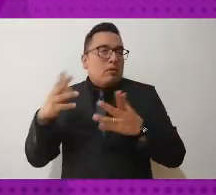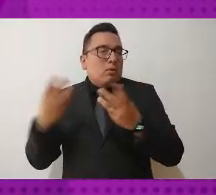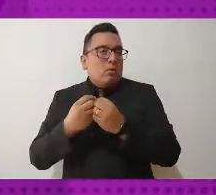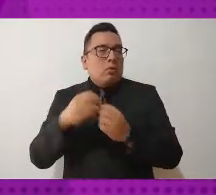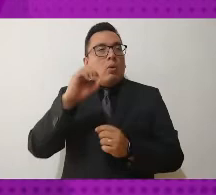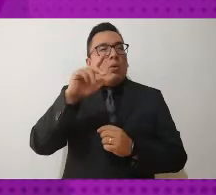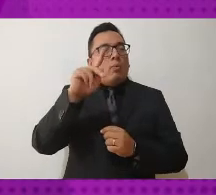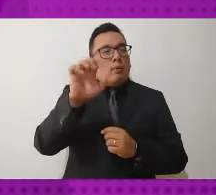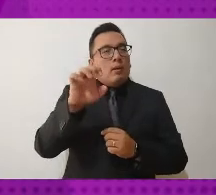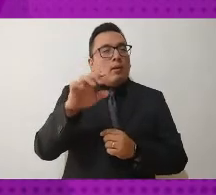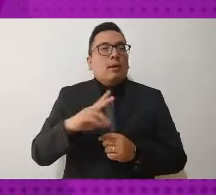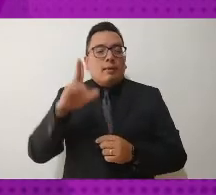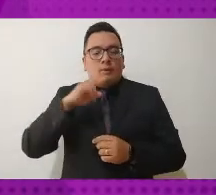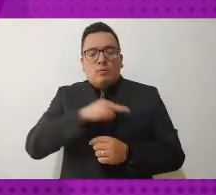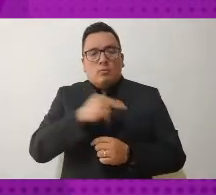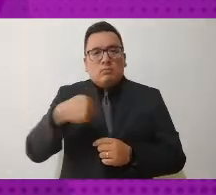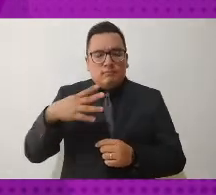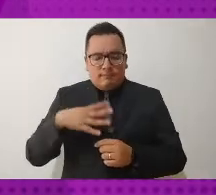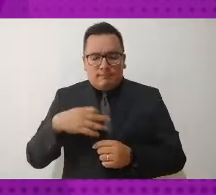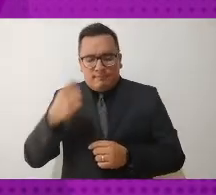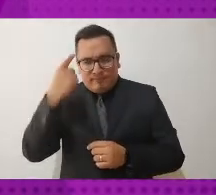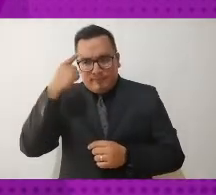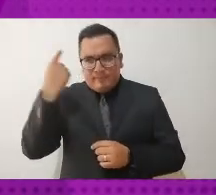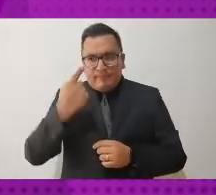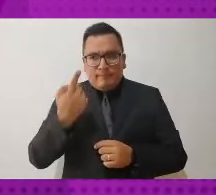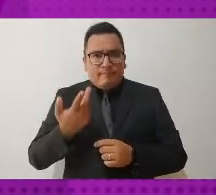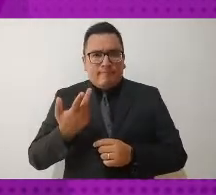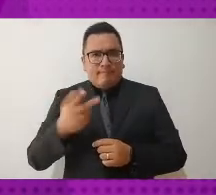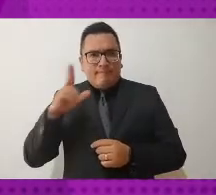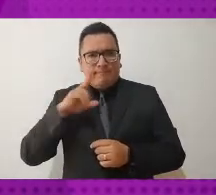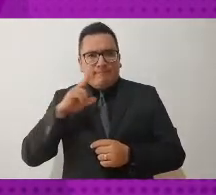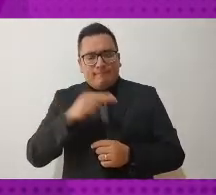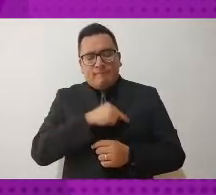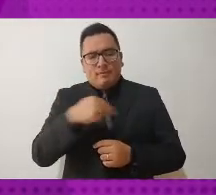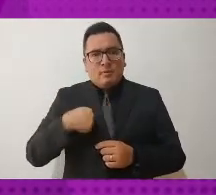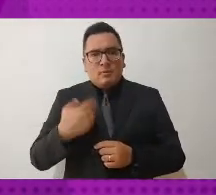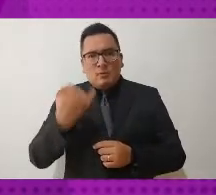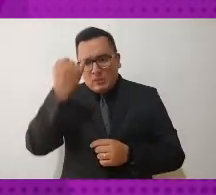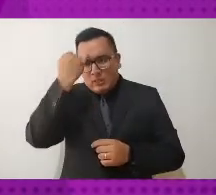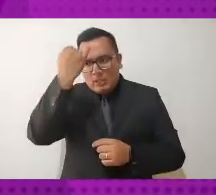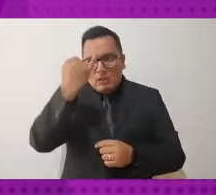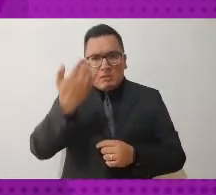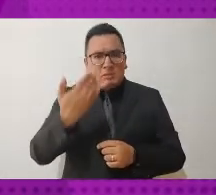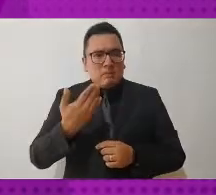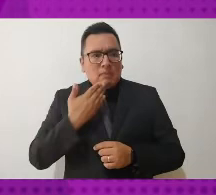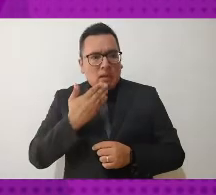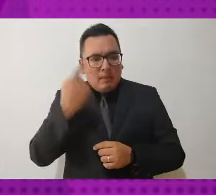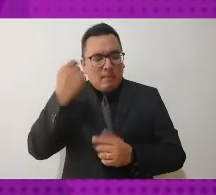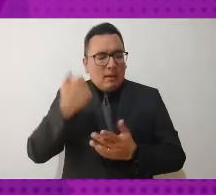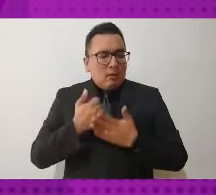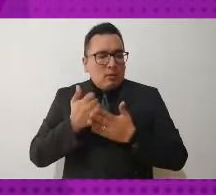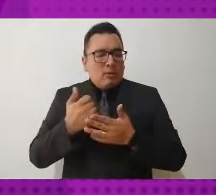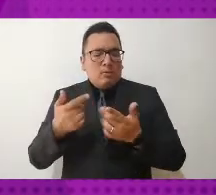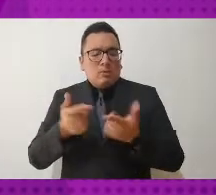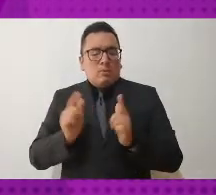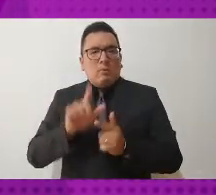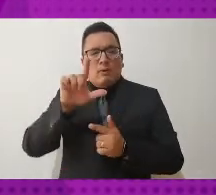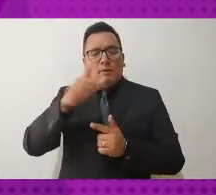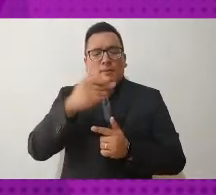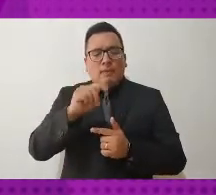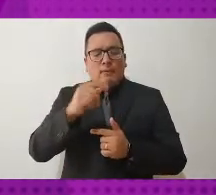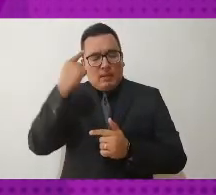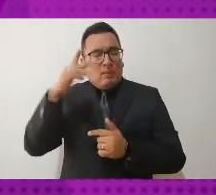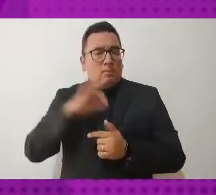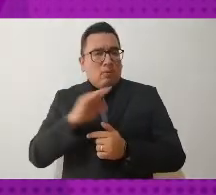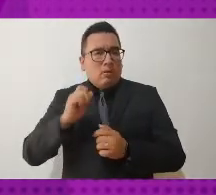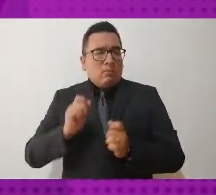pues es trabajar para blindar estas acciones afirmativas de que las personas de la comunidad puedan acceder a un cargo de